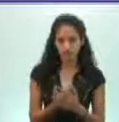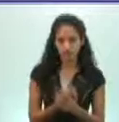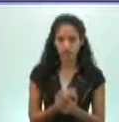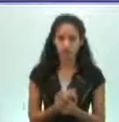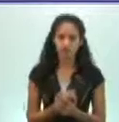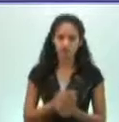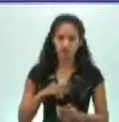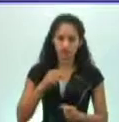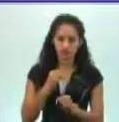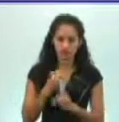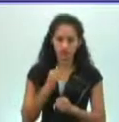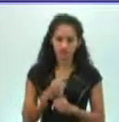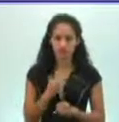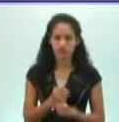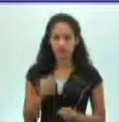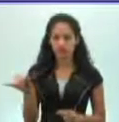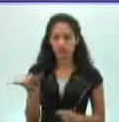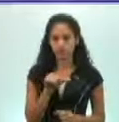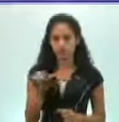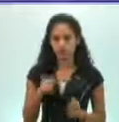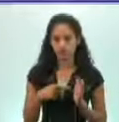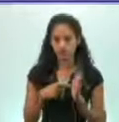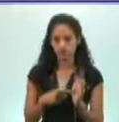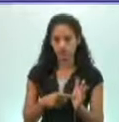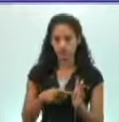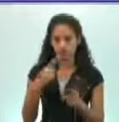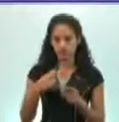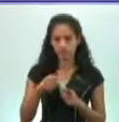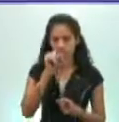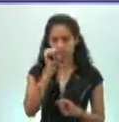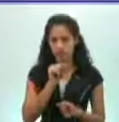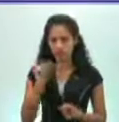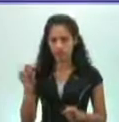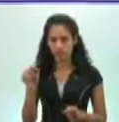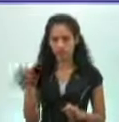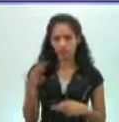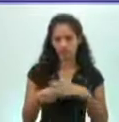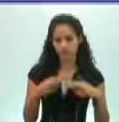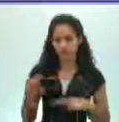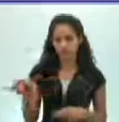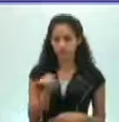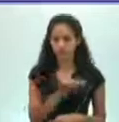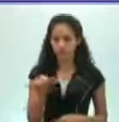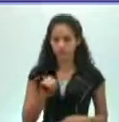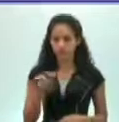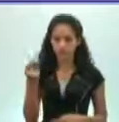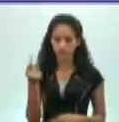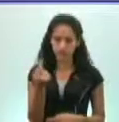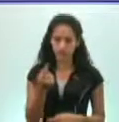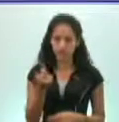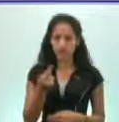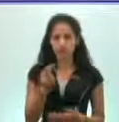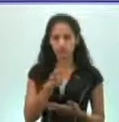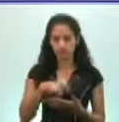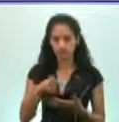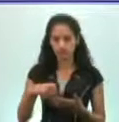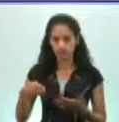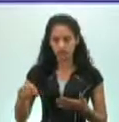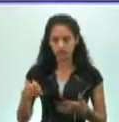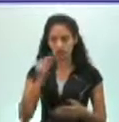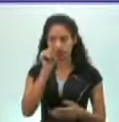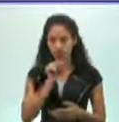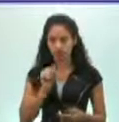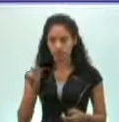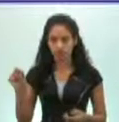laborables, tal como muestra el siguiente gráfico. Haremos lo mismo, vamos solamente a tomar nota